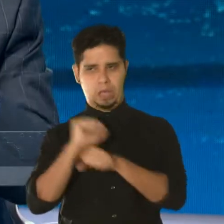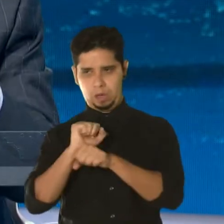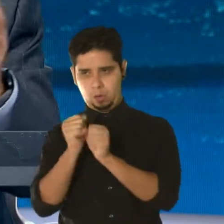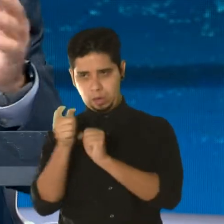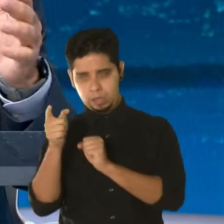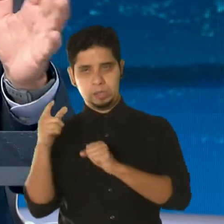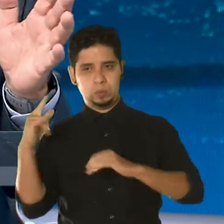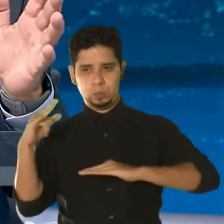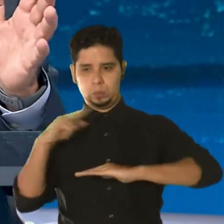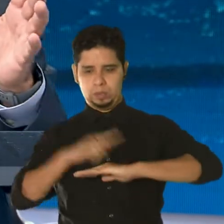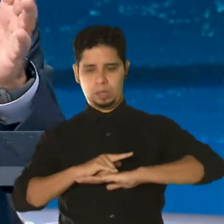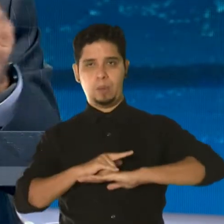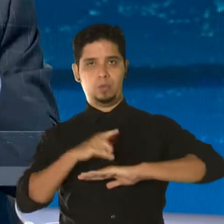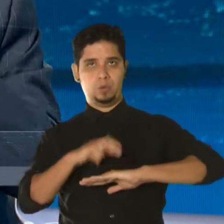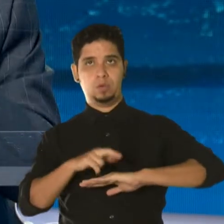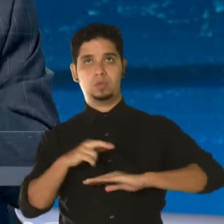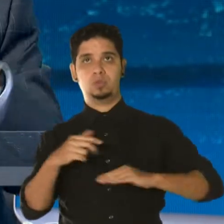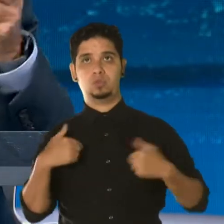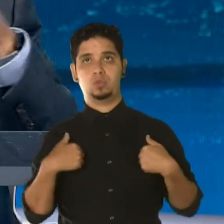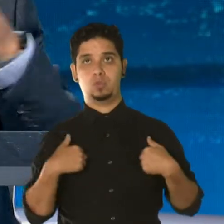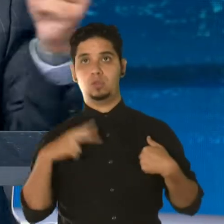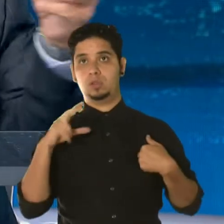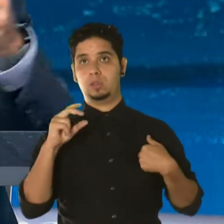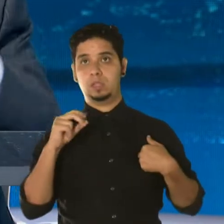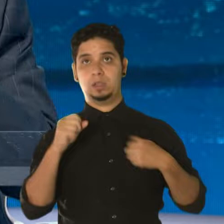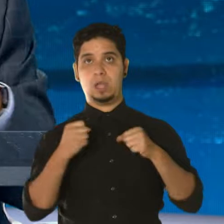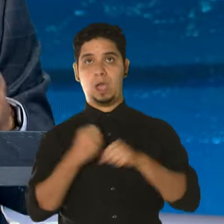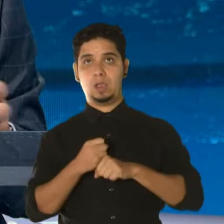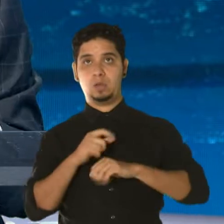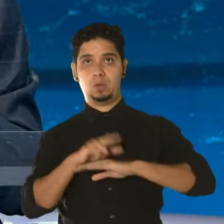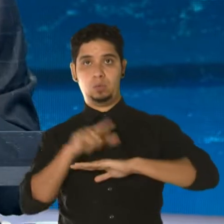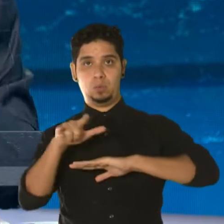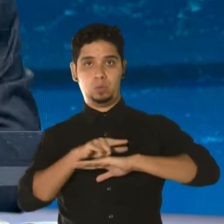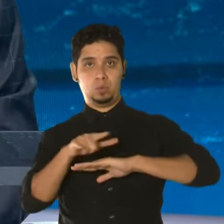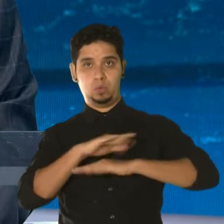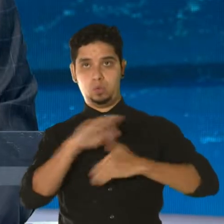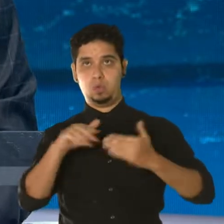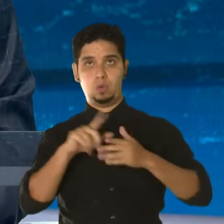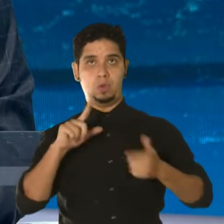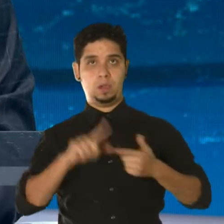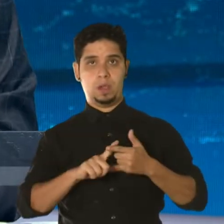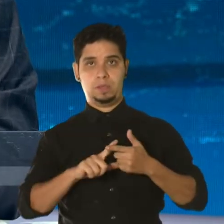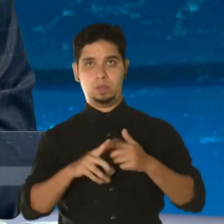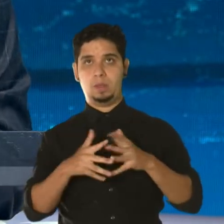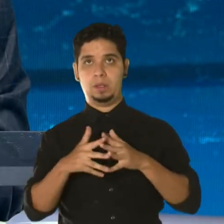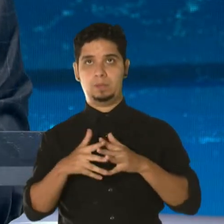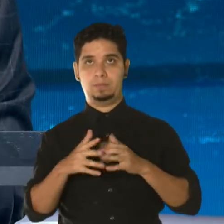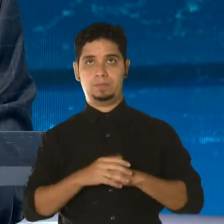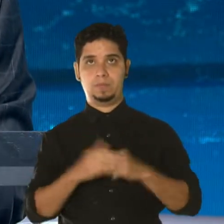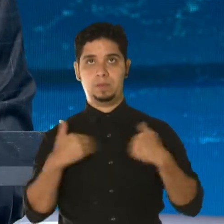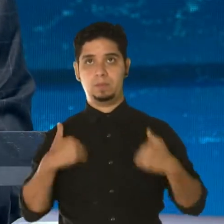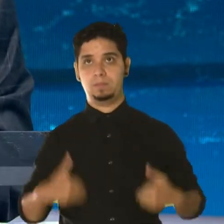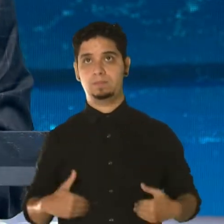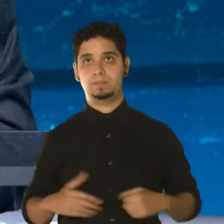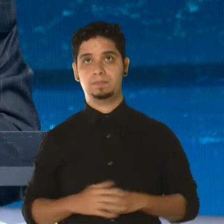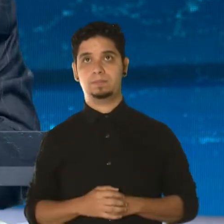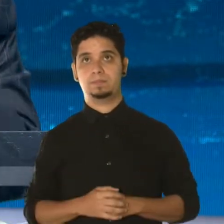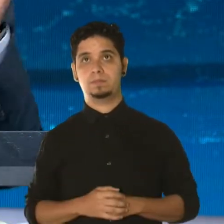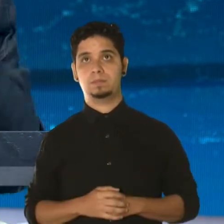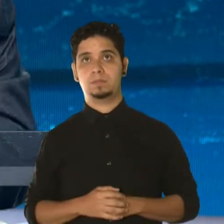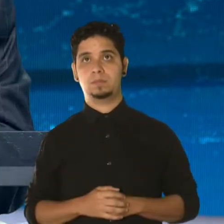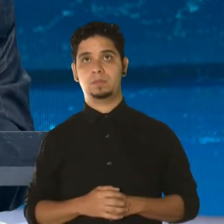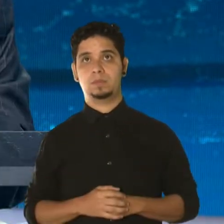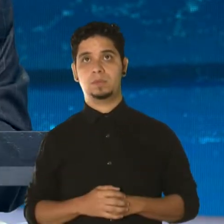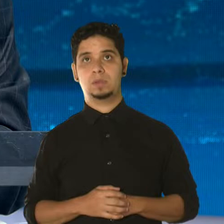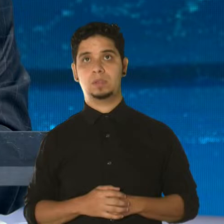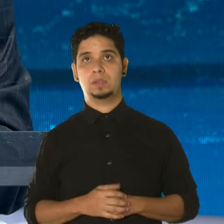la pandemia, ya yo no podía salir. Yo llevo 30 años viajando para todos los países en América Latina físicamente. Está lejos. Bueno, 3 millones de millas tengo con